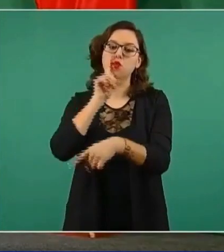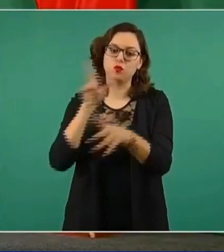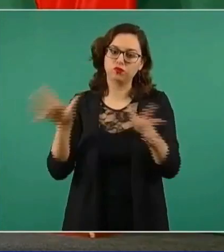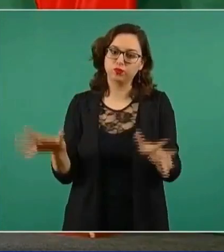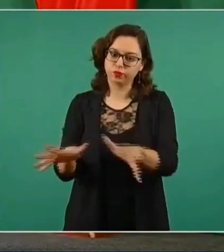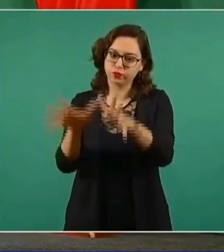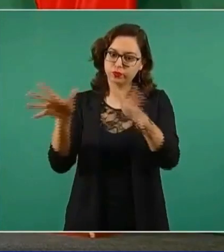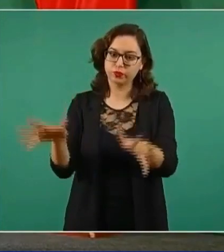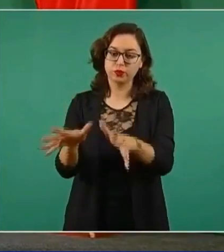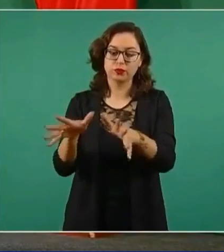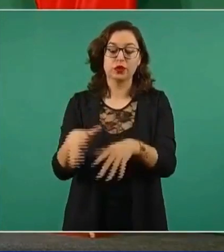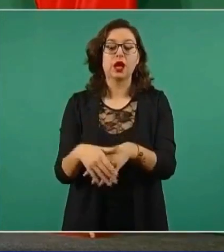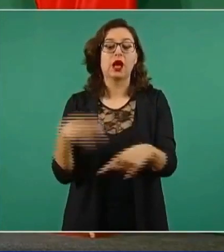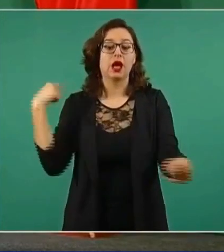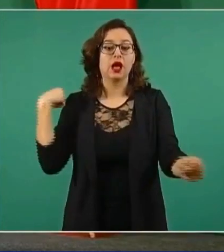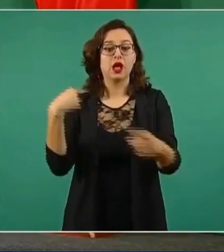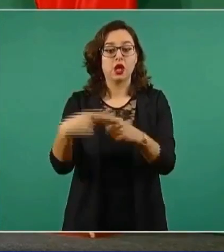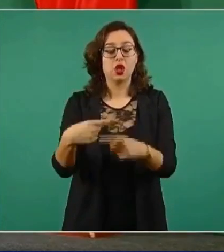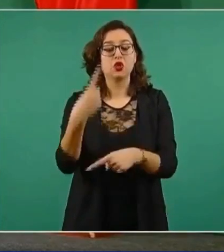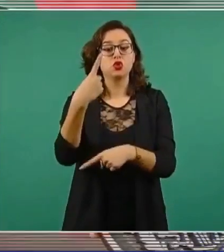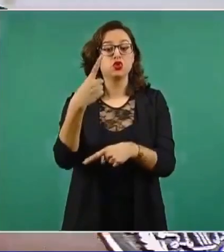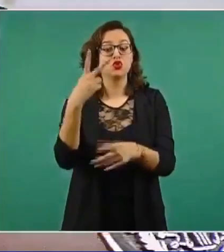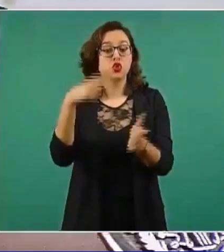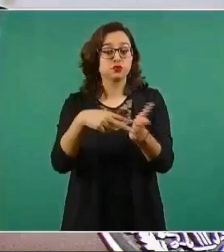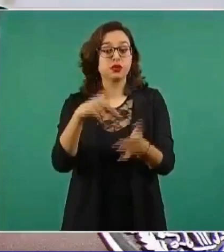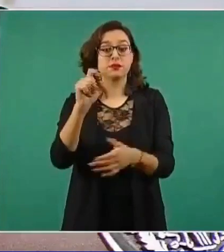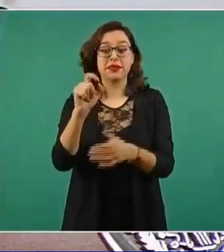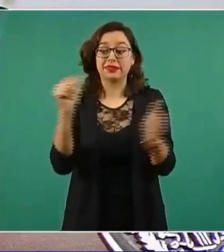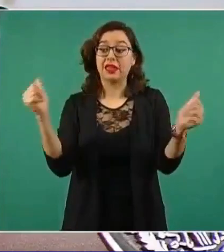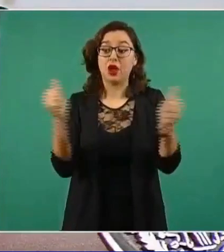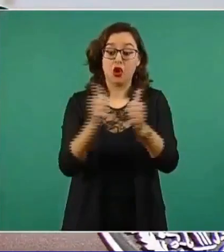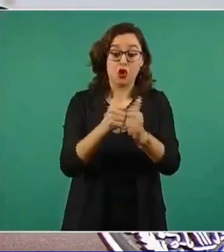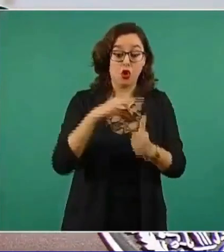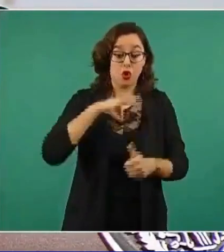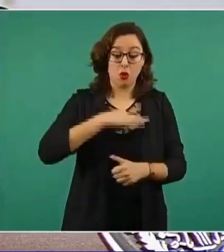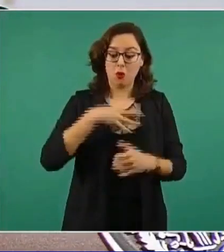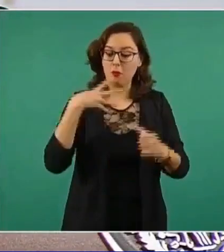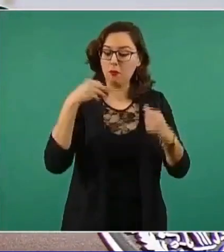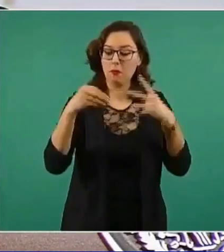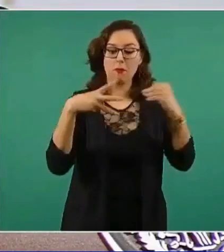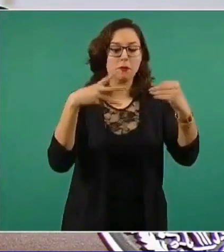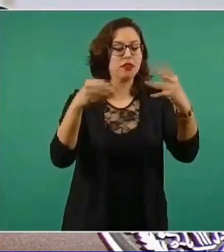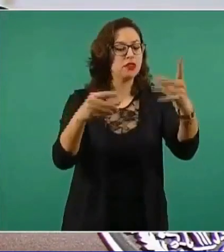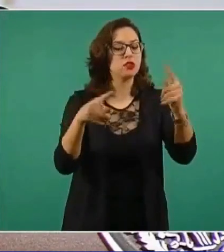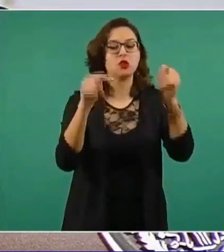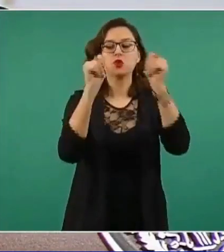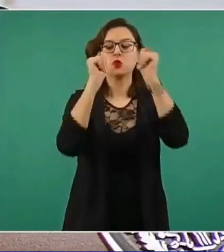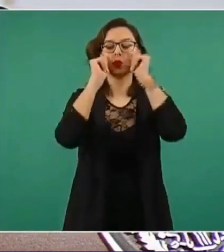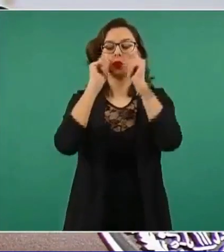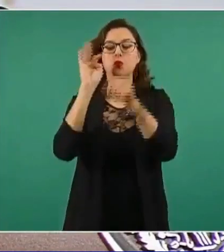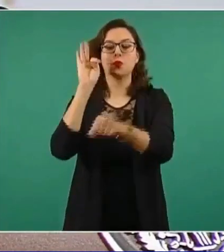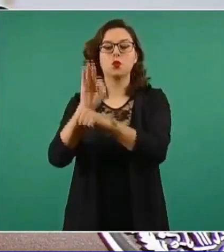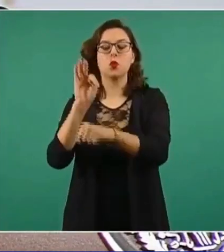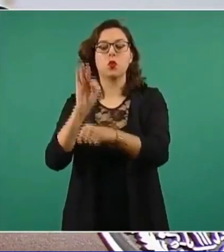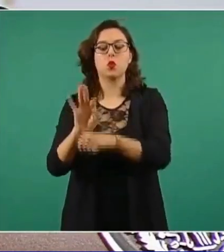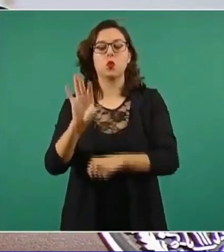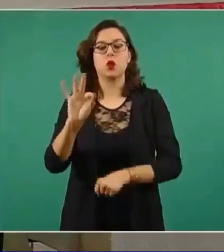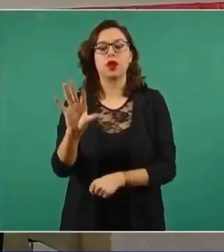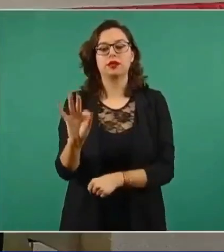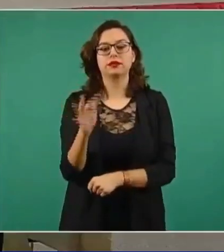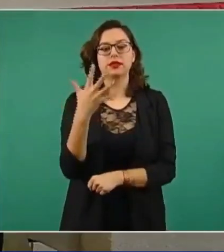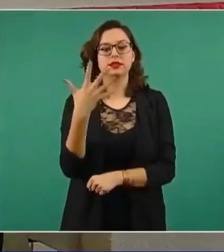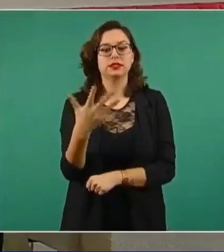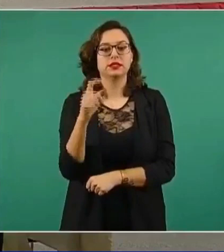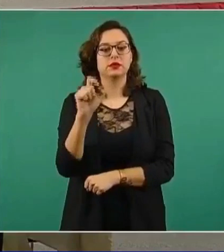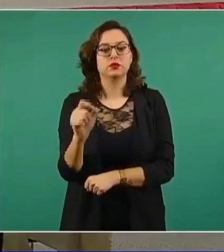que en 2020, con todo y pandemia, alcanzaron a 47.5 millones de